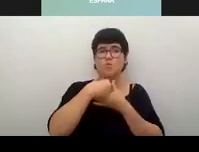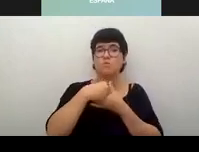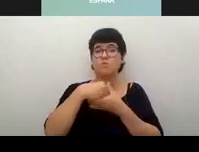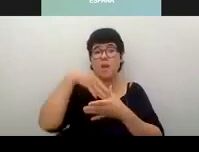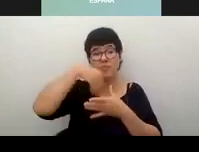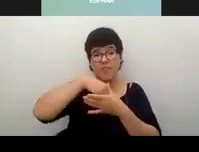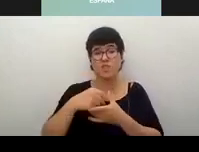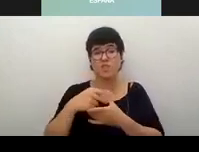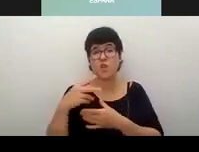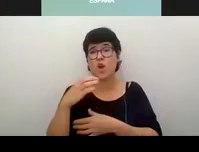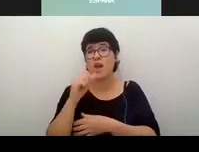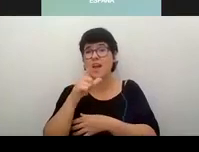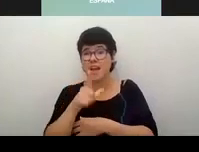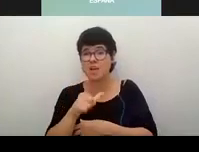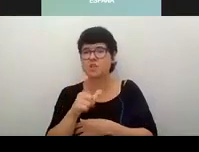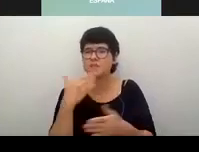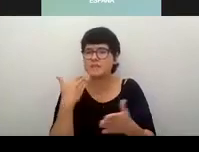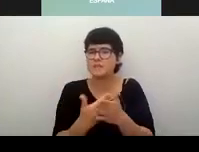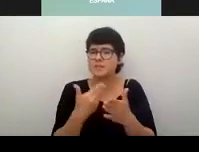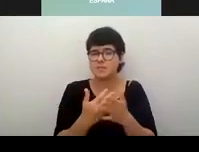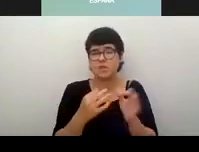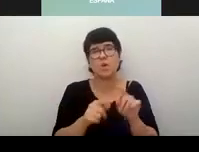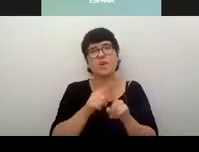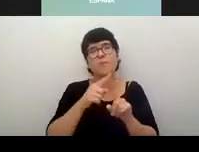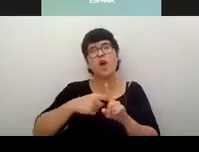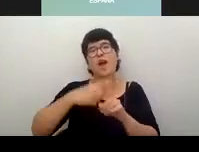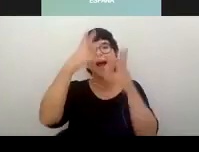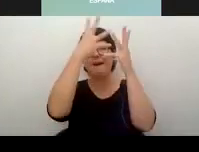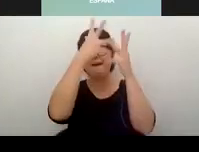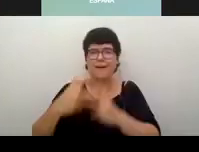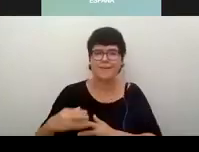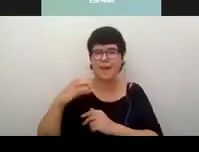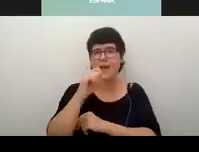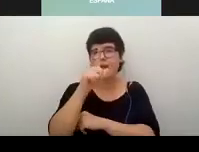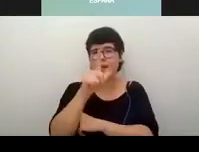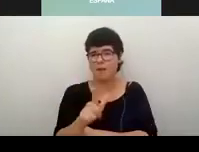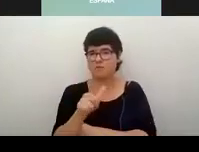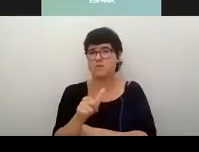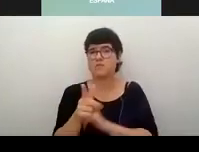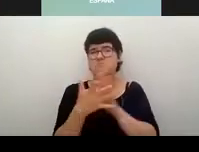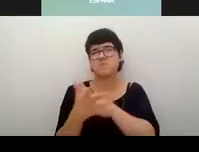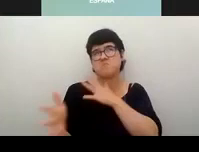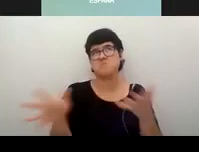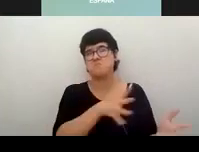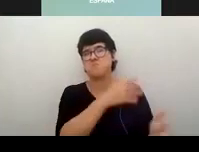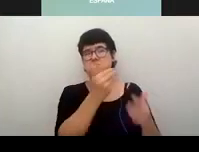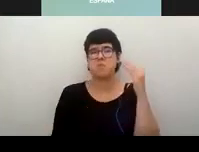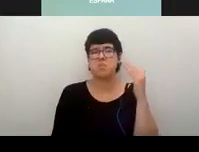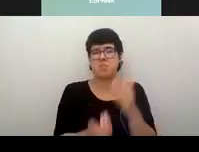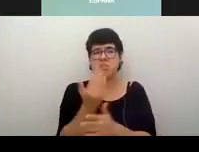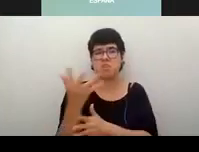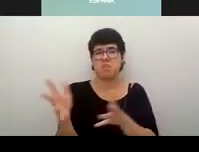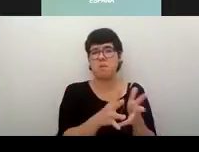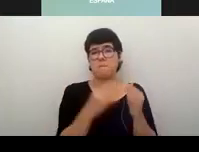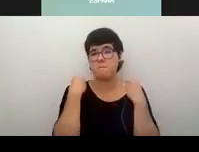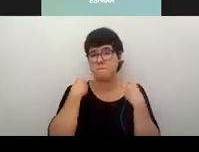que justifiquen una cantidad concreta de calorías. Pensar que la cantidad de calorías que tomamos al día más o menos es aproximadamente la misma